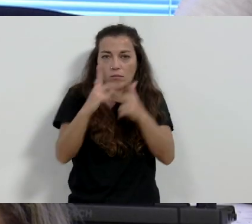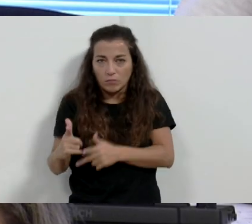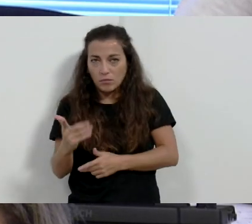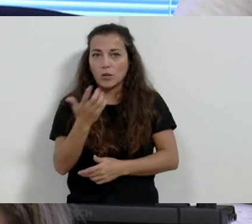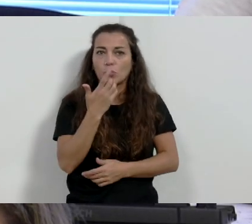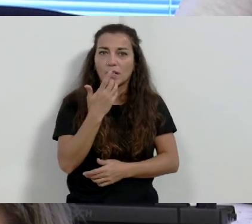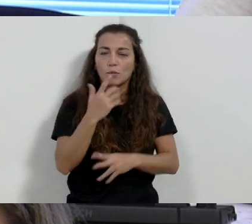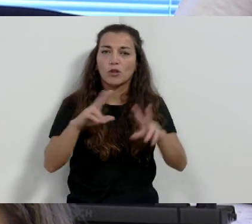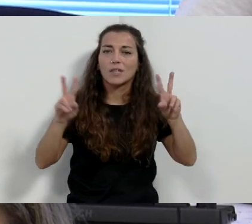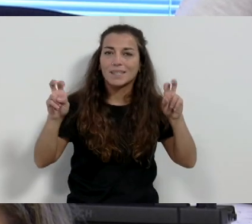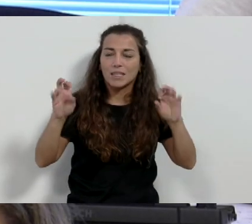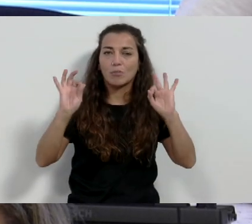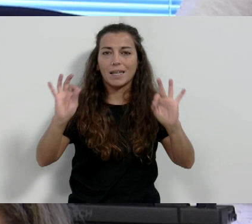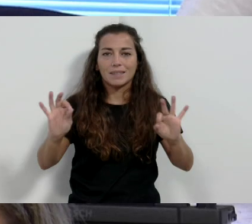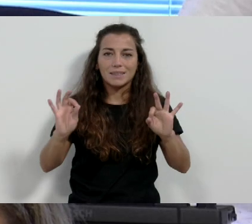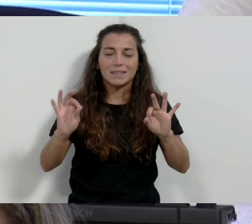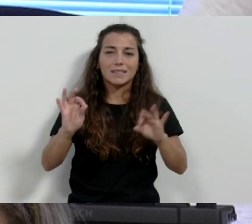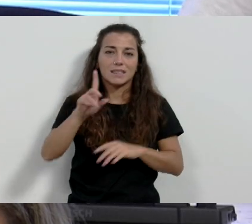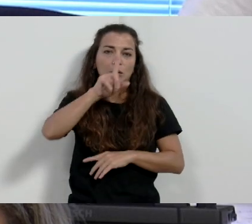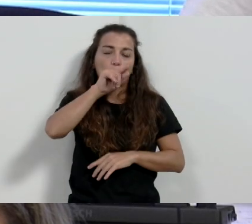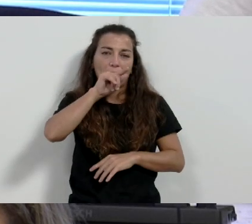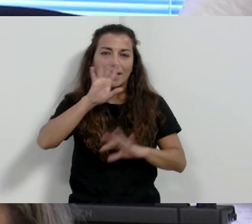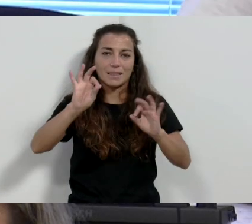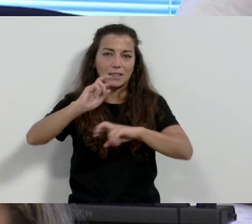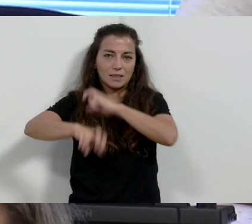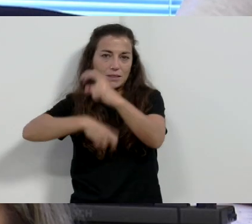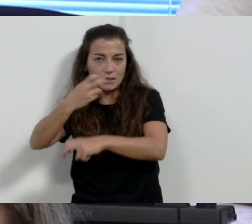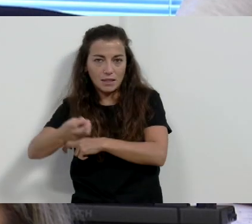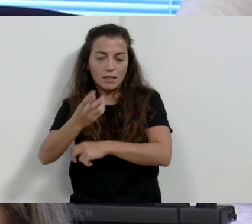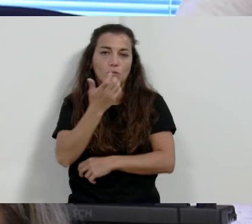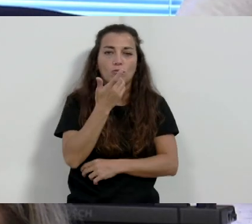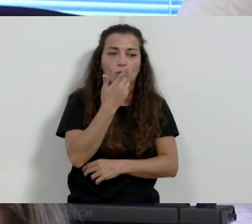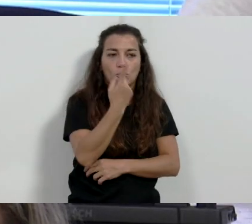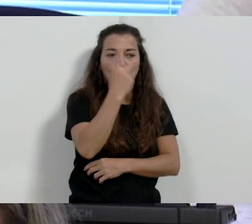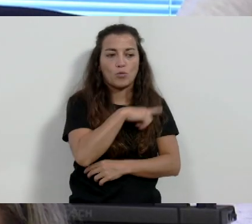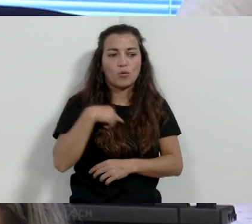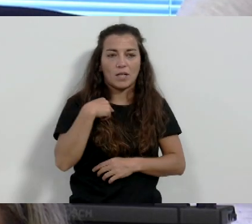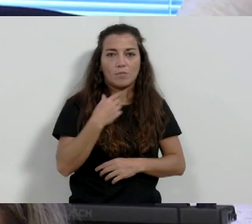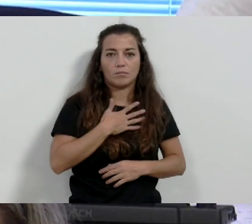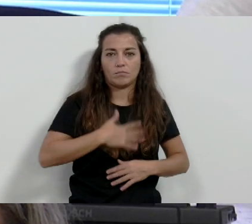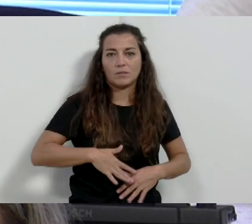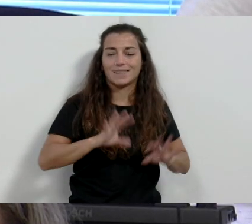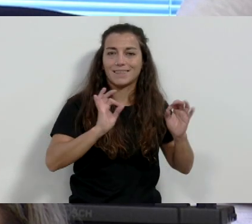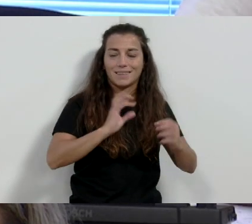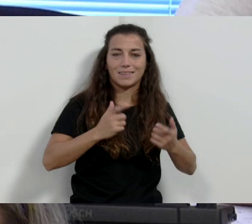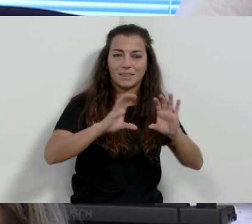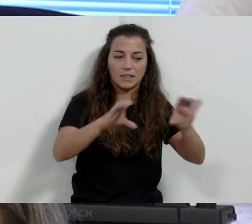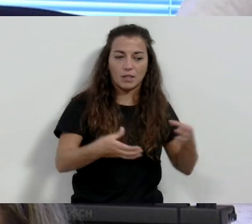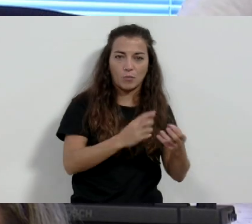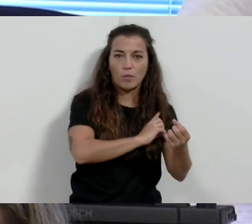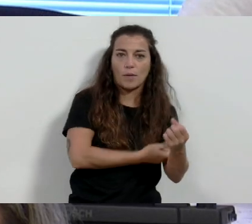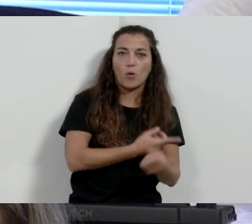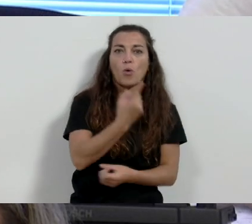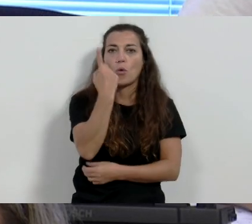que recibimos por el reciclaje como ciudad hasta una camiseta de un equipo deportivo o un balón que